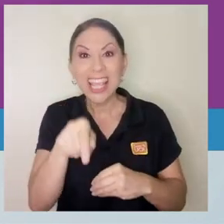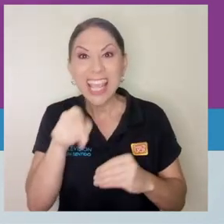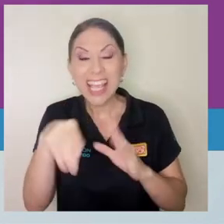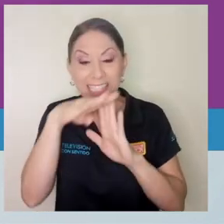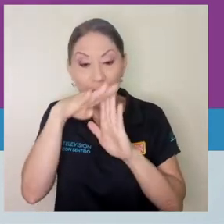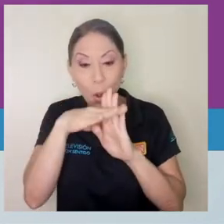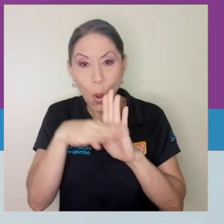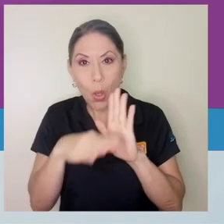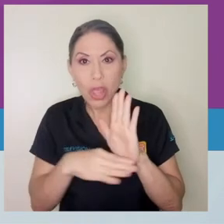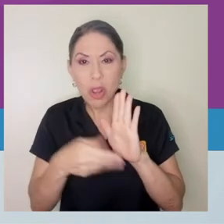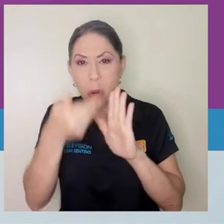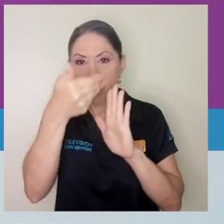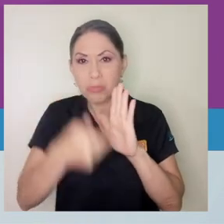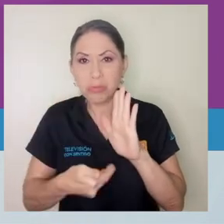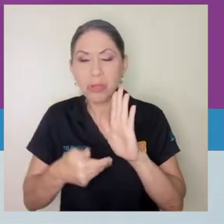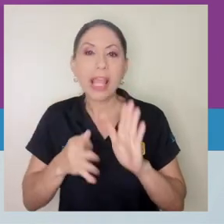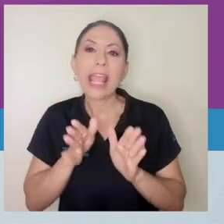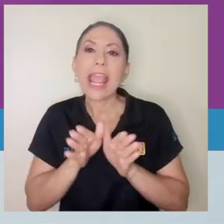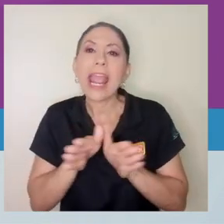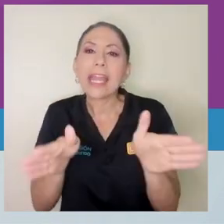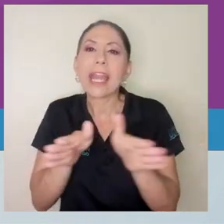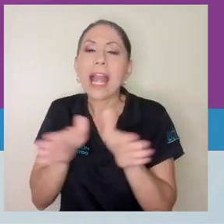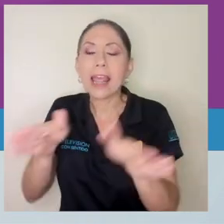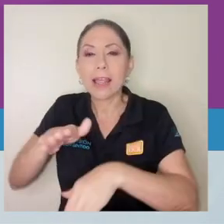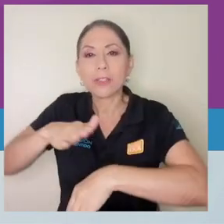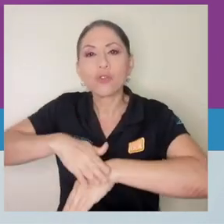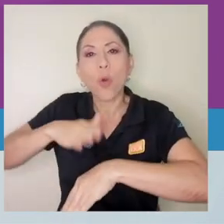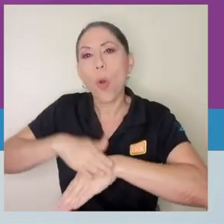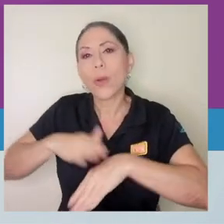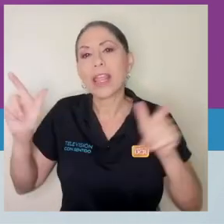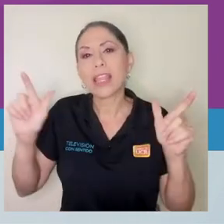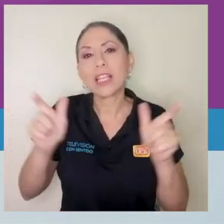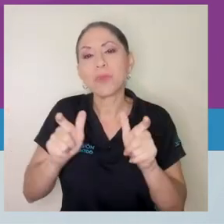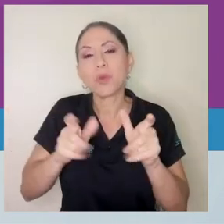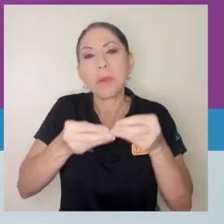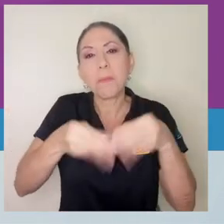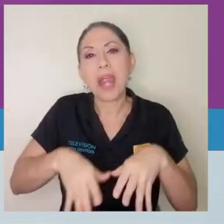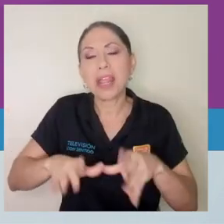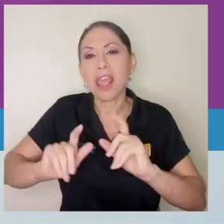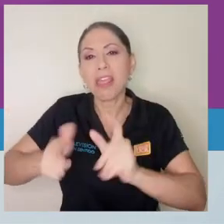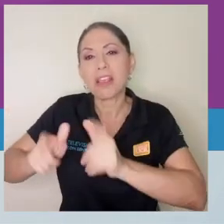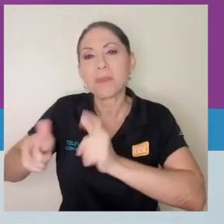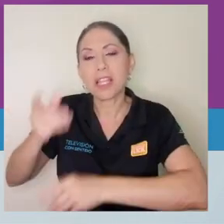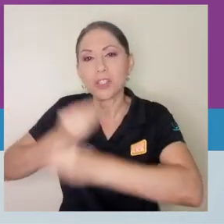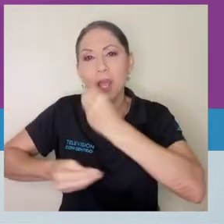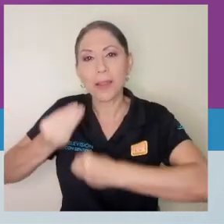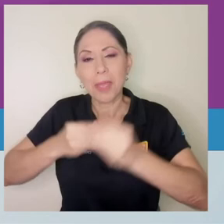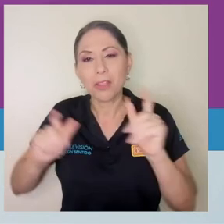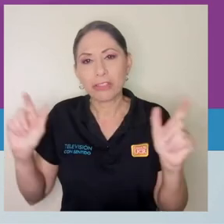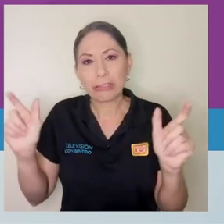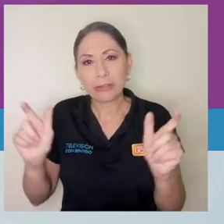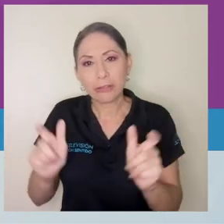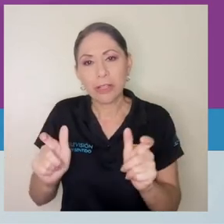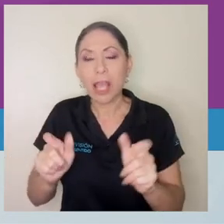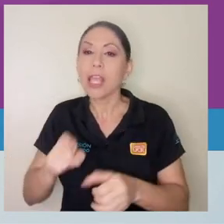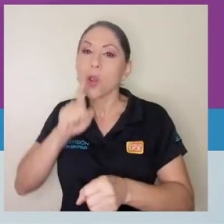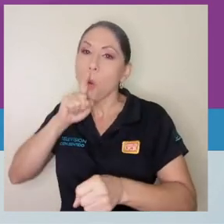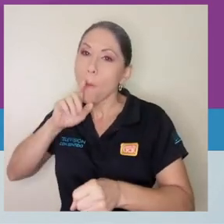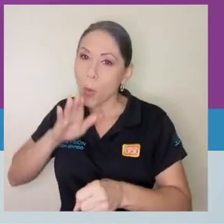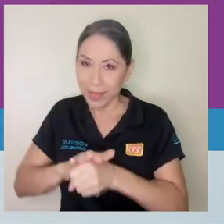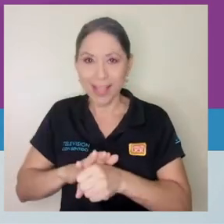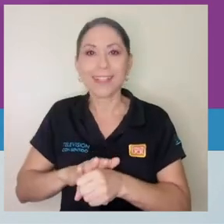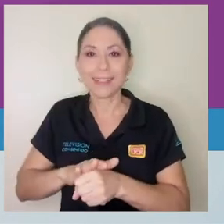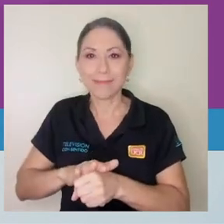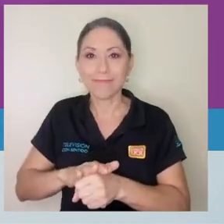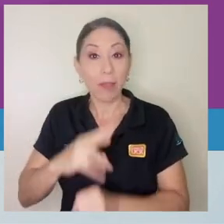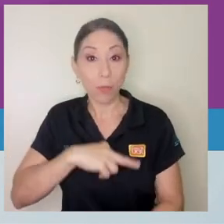que da son generalidades con respecto a disminuir pérdida y desperdicio de alimentos y comprometerse,